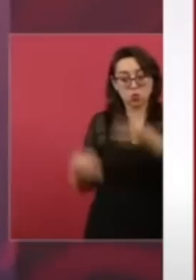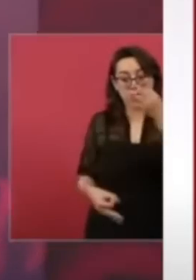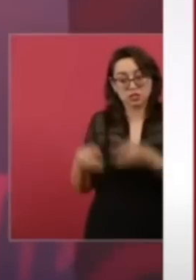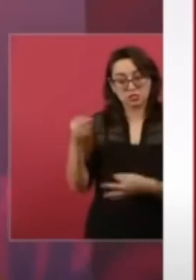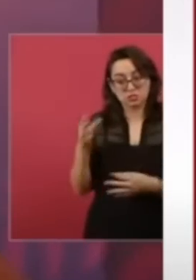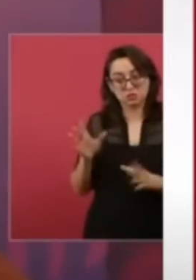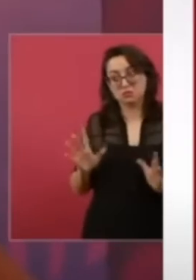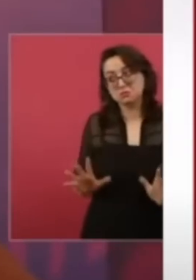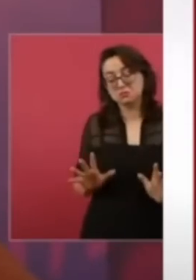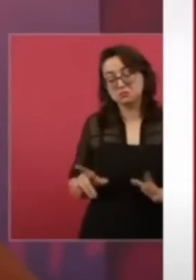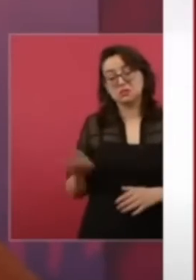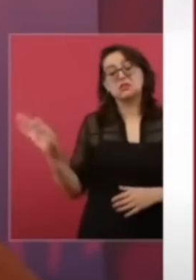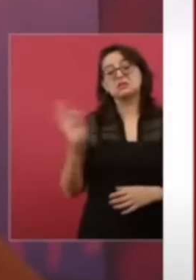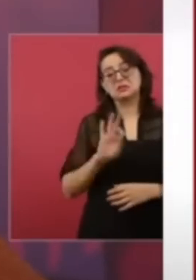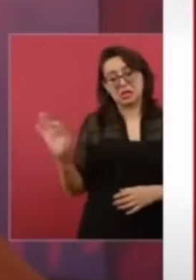por